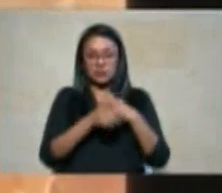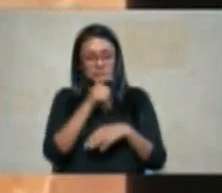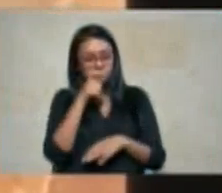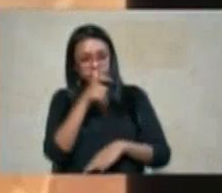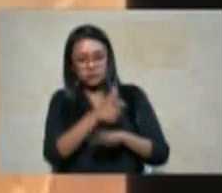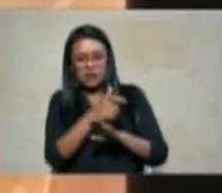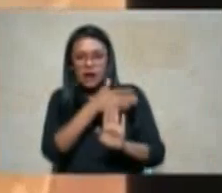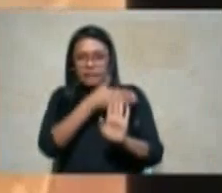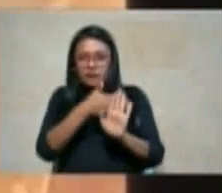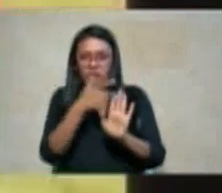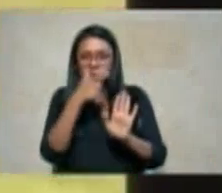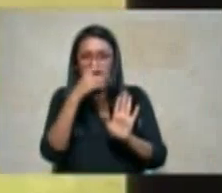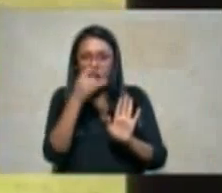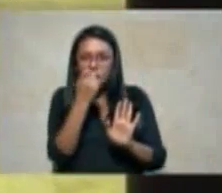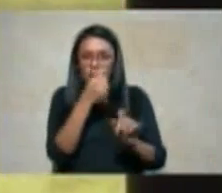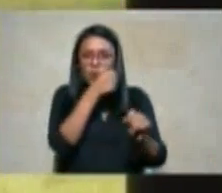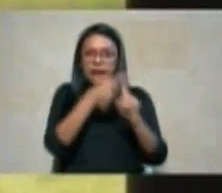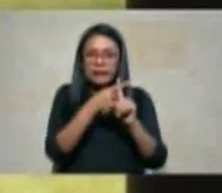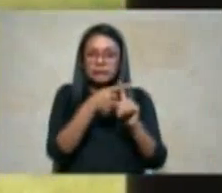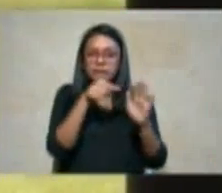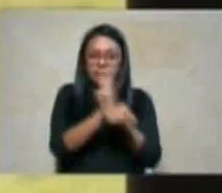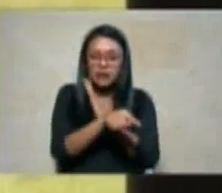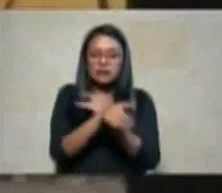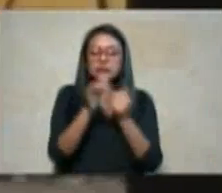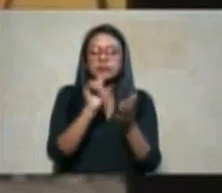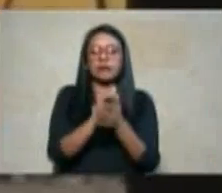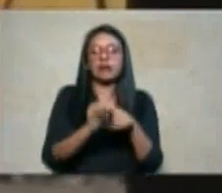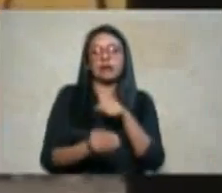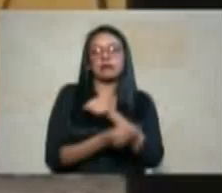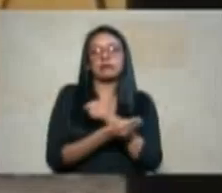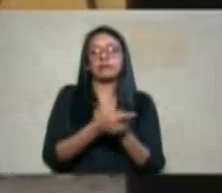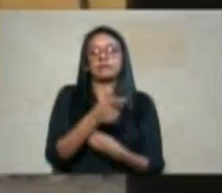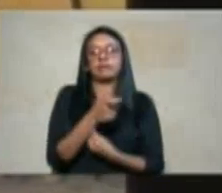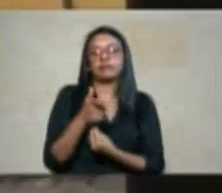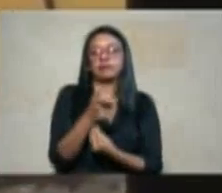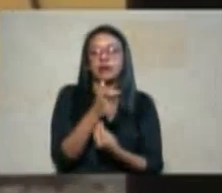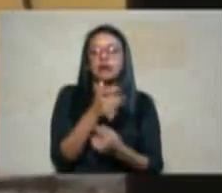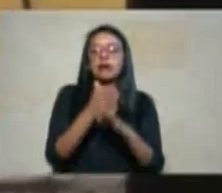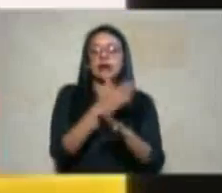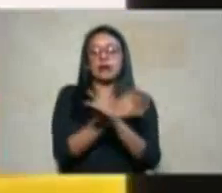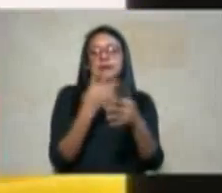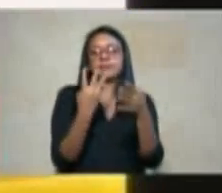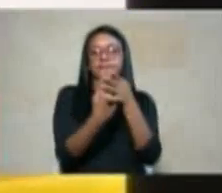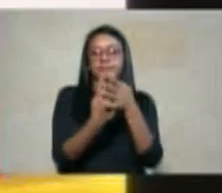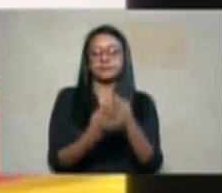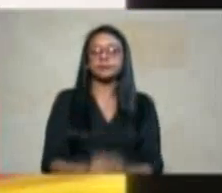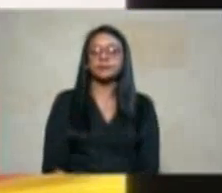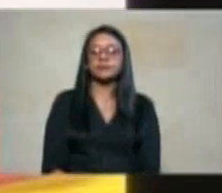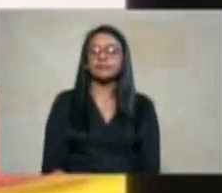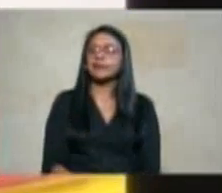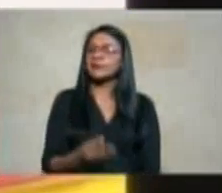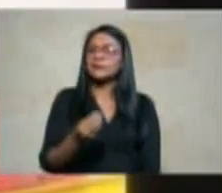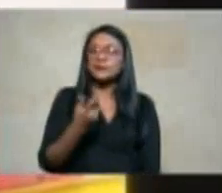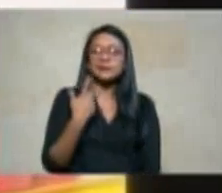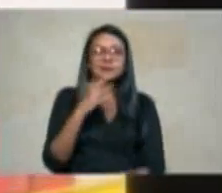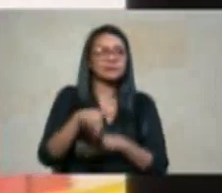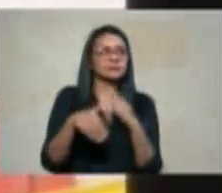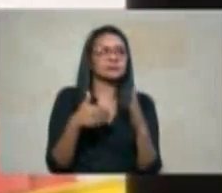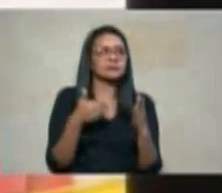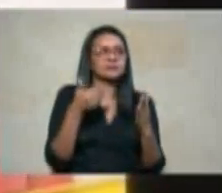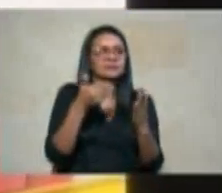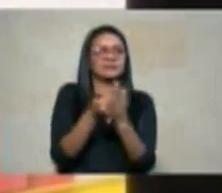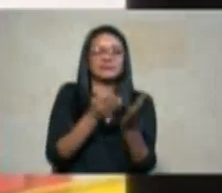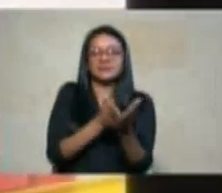por lo que habría sido condenado. Tenemos que vivir con la zozobra de perder lo poco que hemos conseguido. La familia del